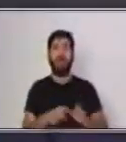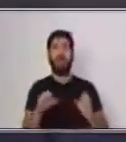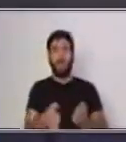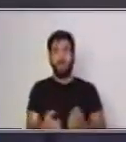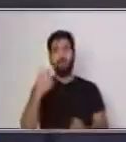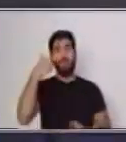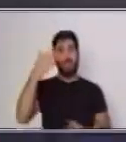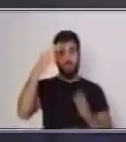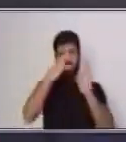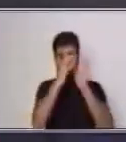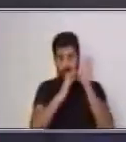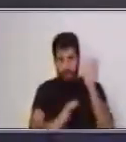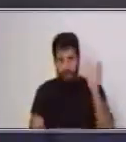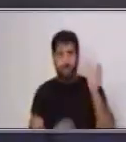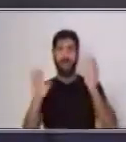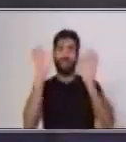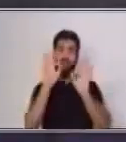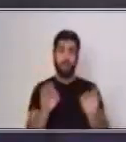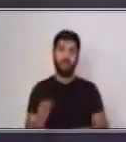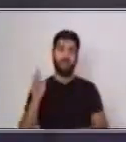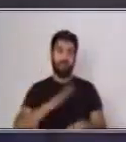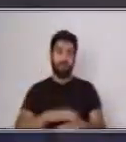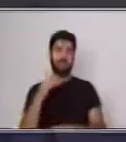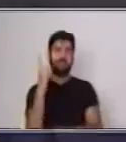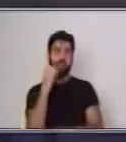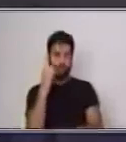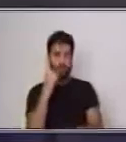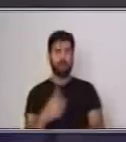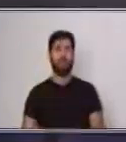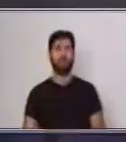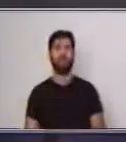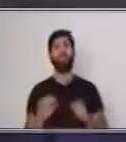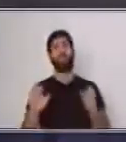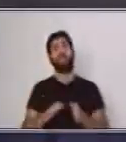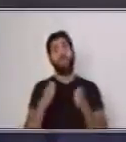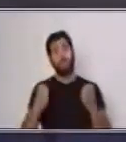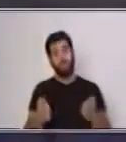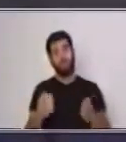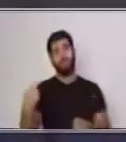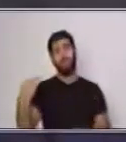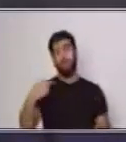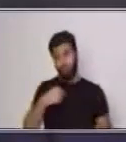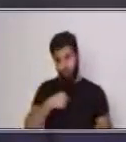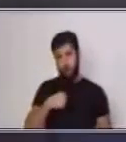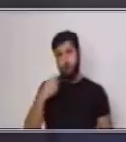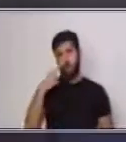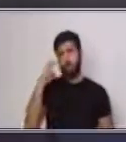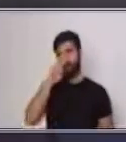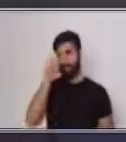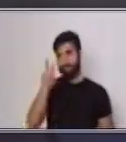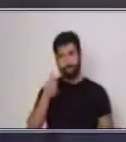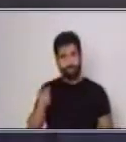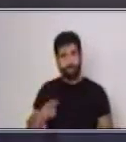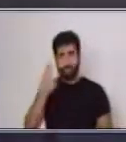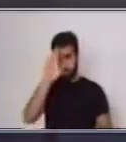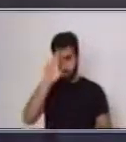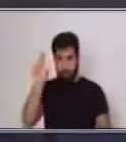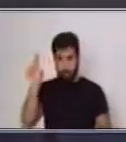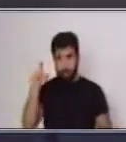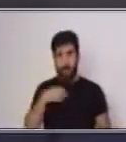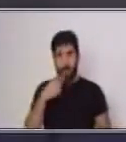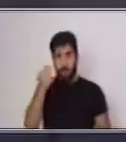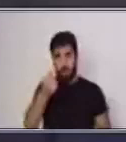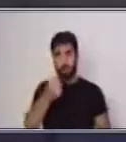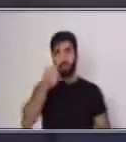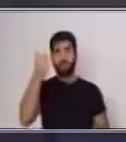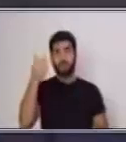formas podrían ser las más importantes. Entonces, yo veo que al quitar la idea principal que yo